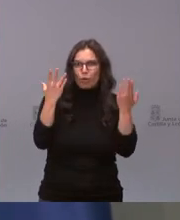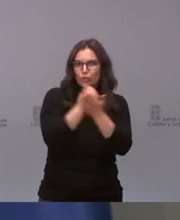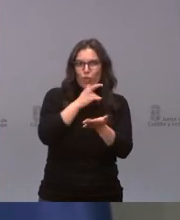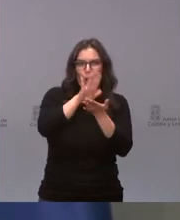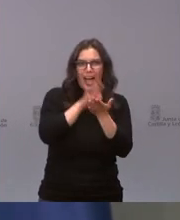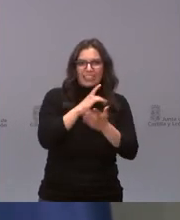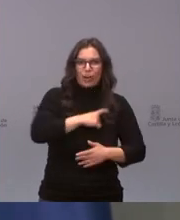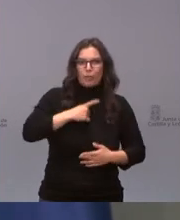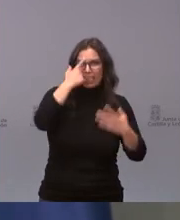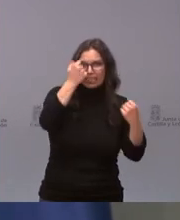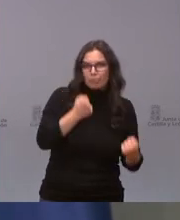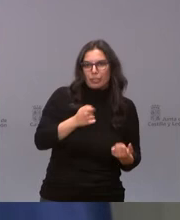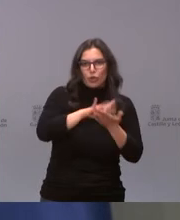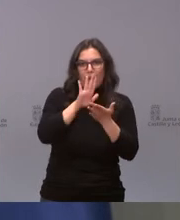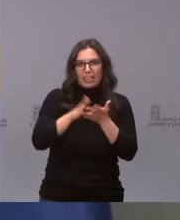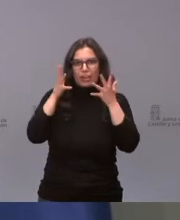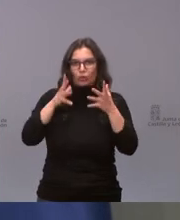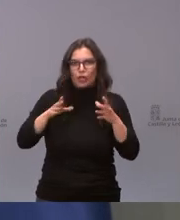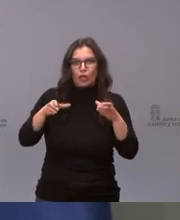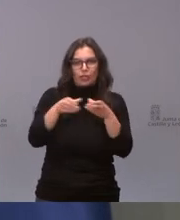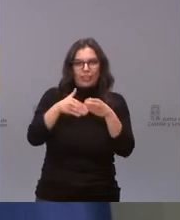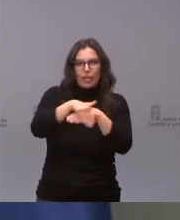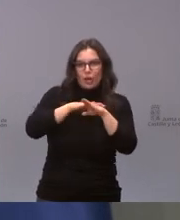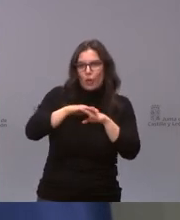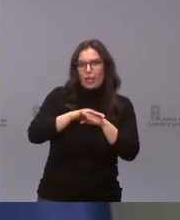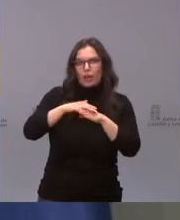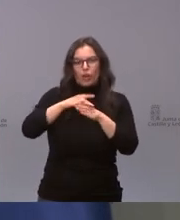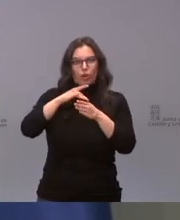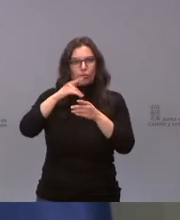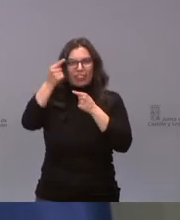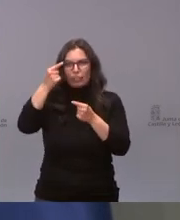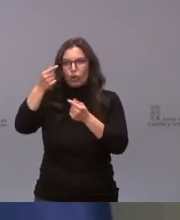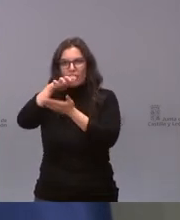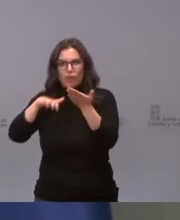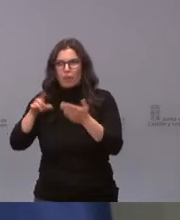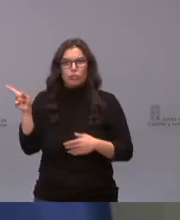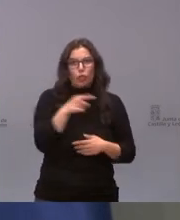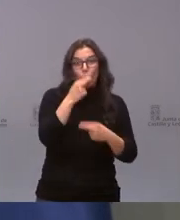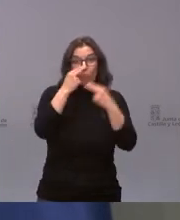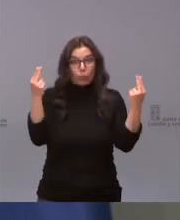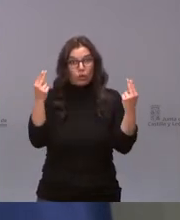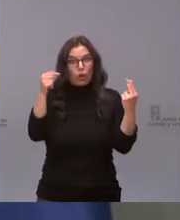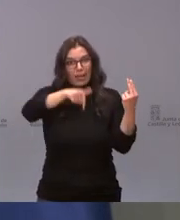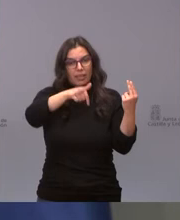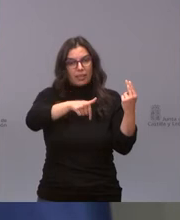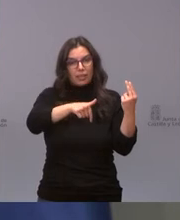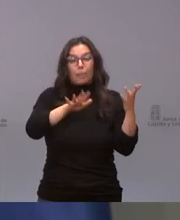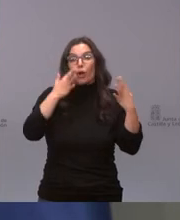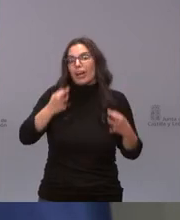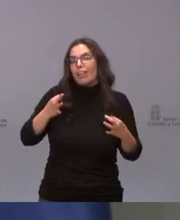que se publican los datos, que se publican los informes. Sin embargo, parece ser que lo que es